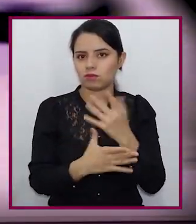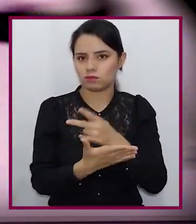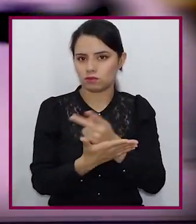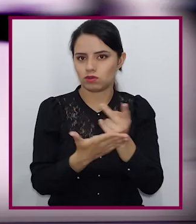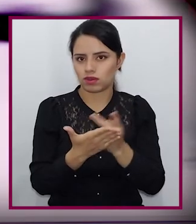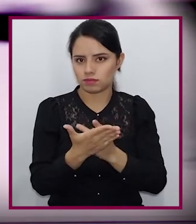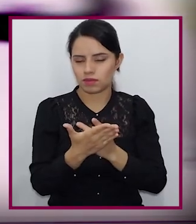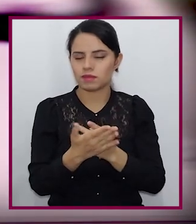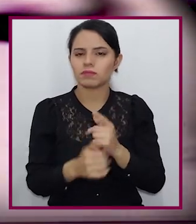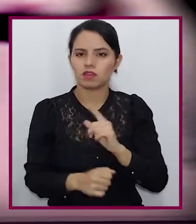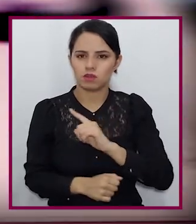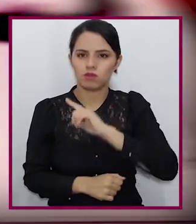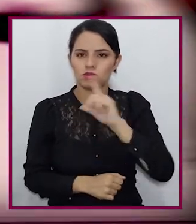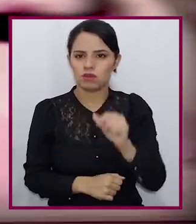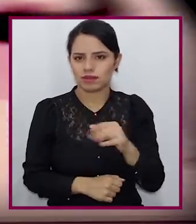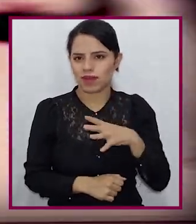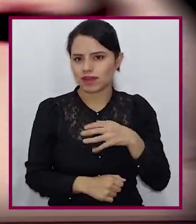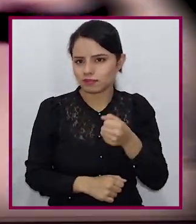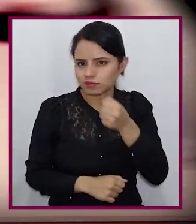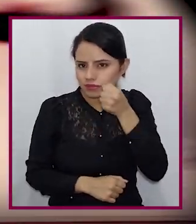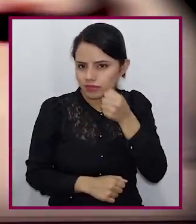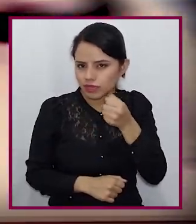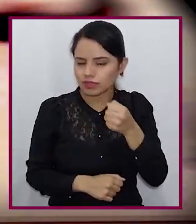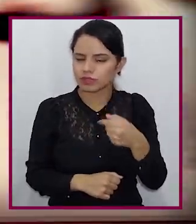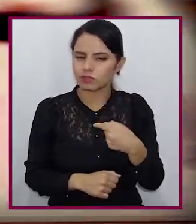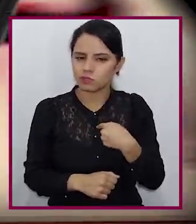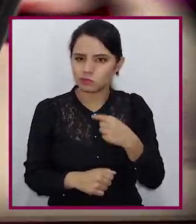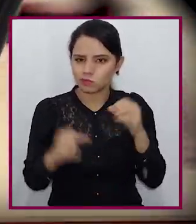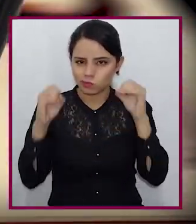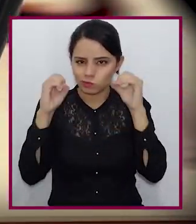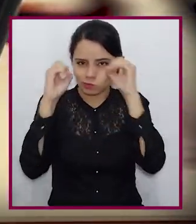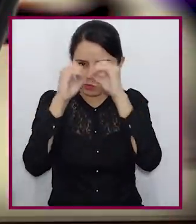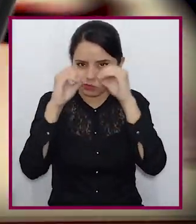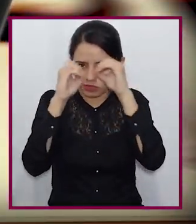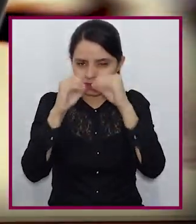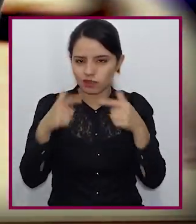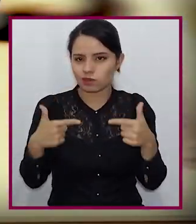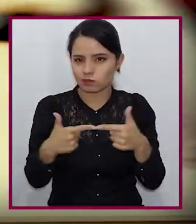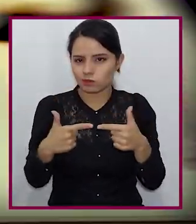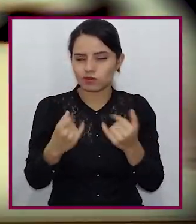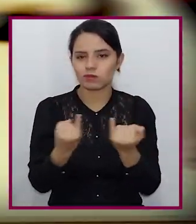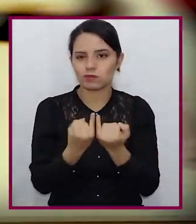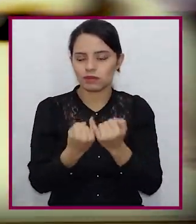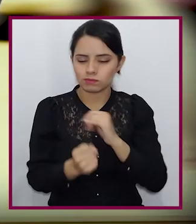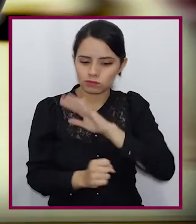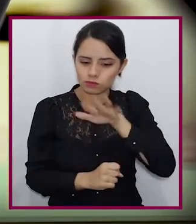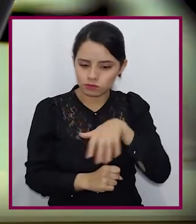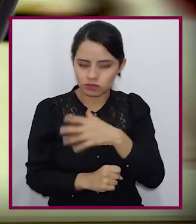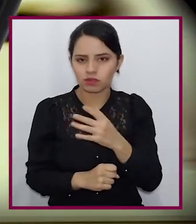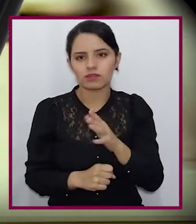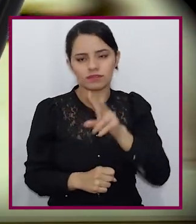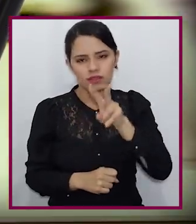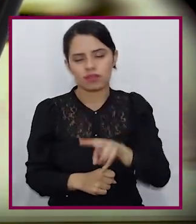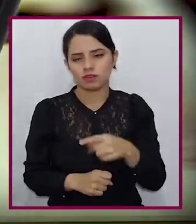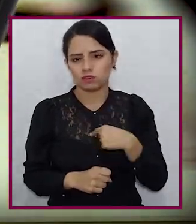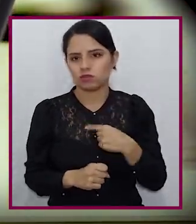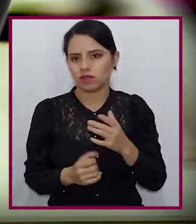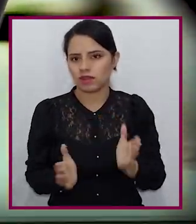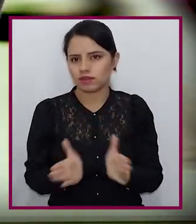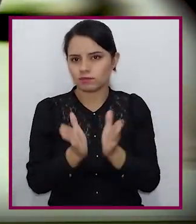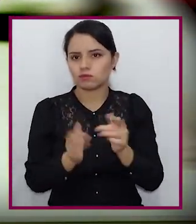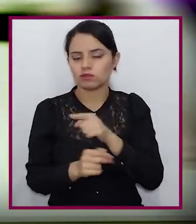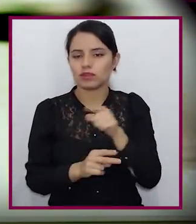digo explorar y ahí me aparece un motor de búsqueda como el de Google. Entonces amigos, de verdad los invito a que conozcan las herramientas de podcast. Puedes